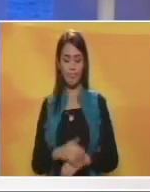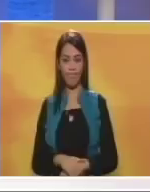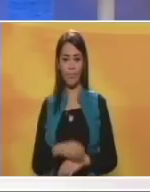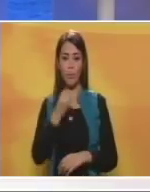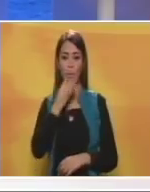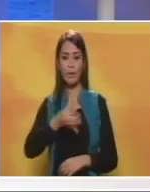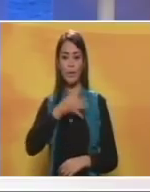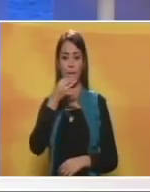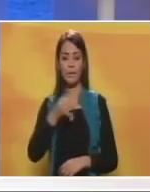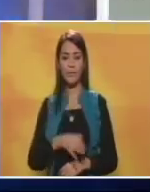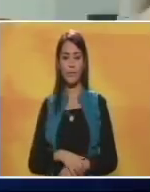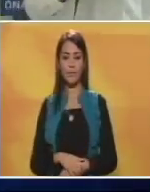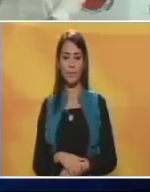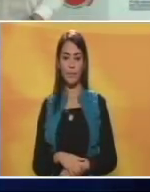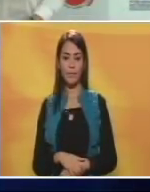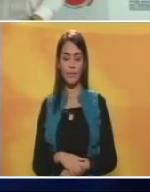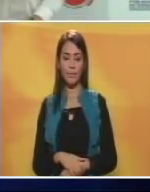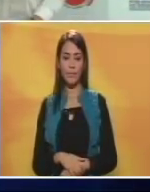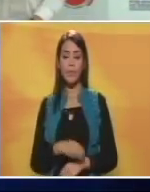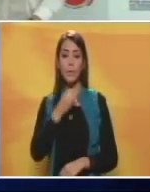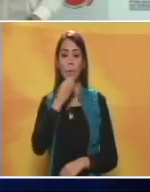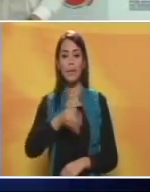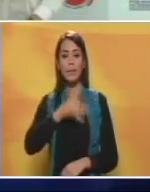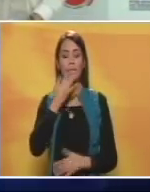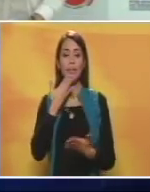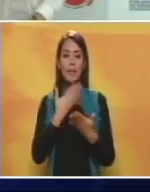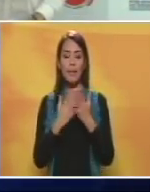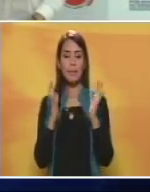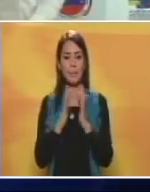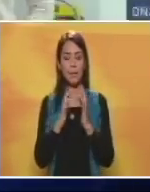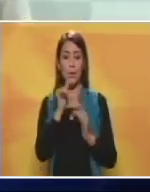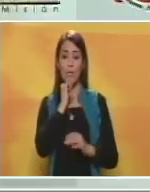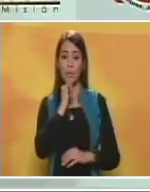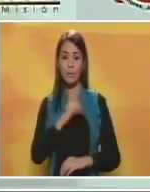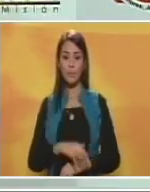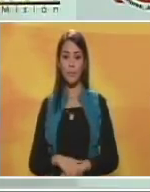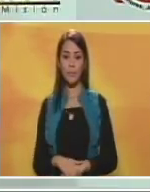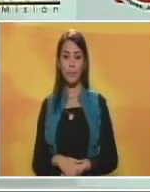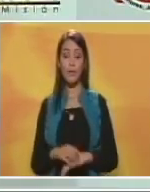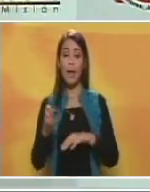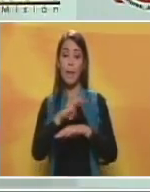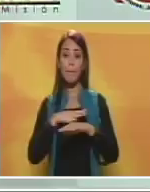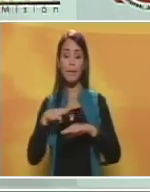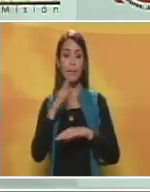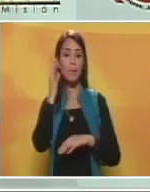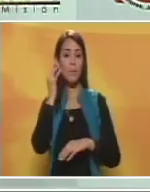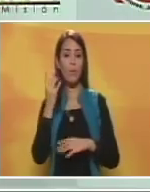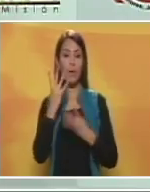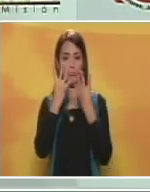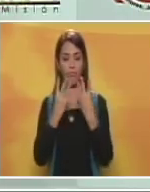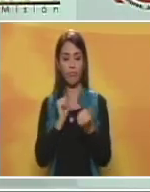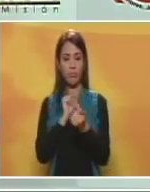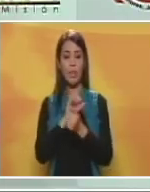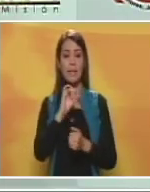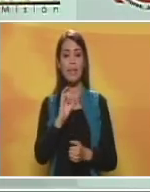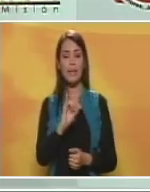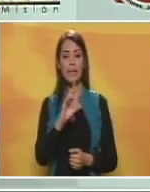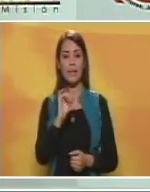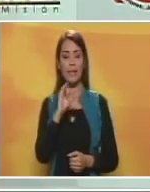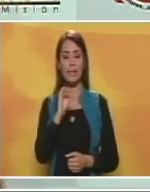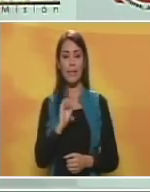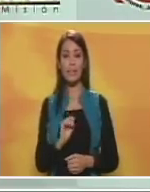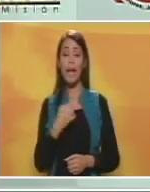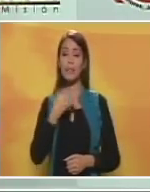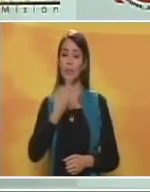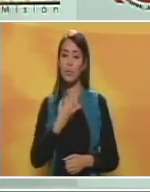amplía. Buenas tardes, Lismar. Muy buenas tardes, gracias por el contacto informativo. La ministra de Asuntos Penitenciarios, Iris Valera, aseguró que